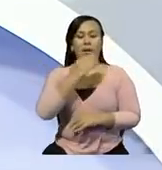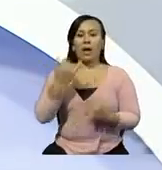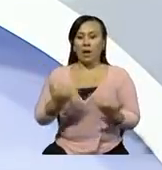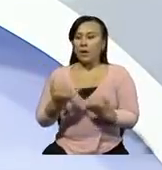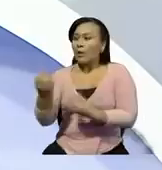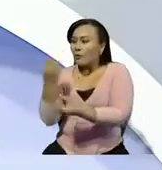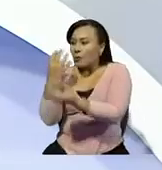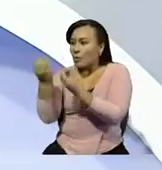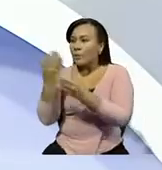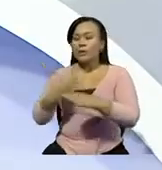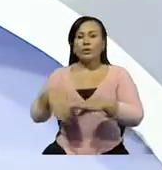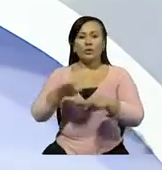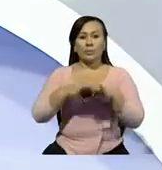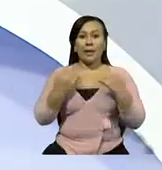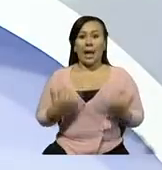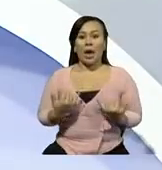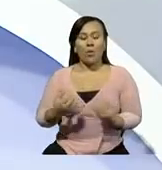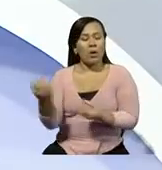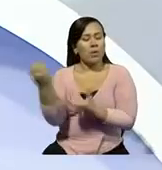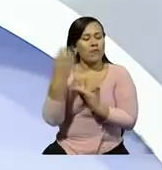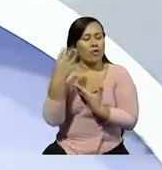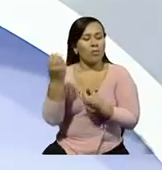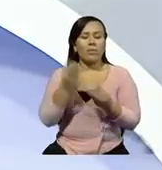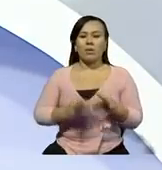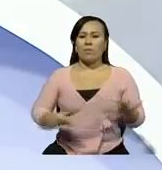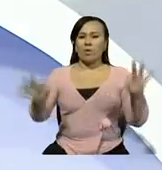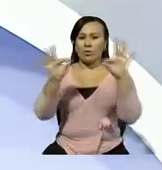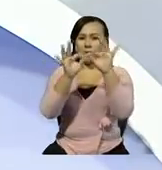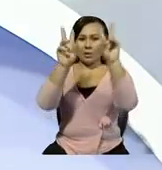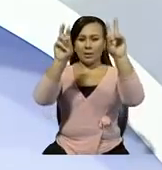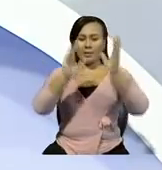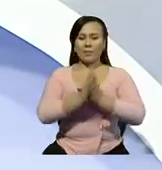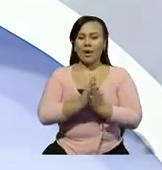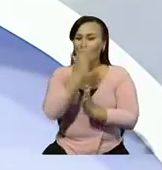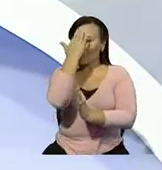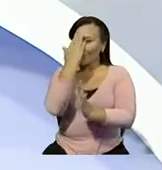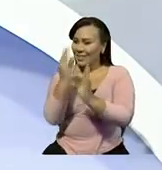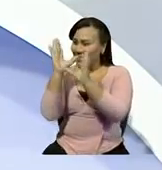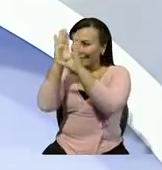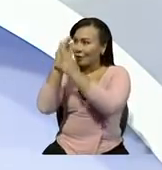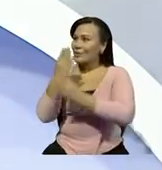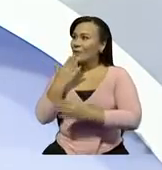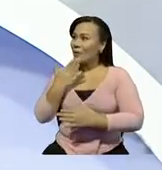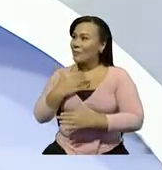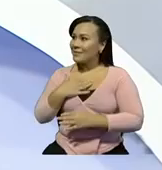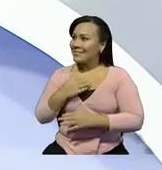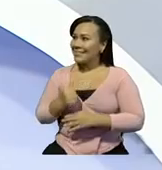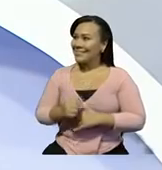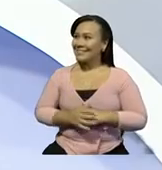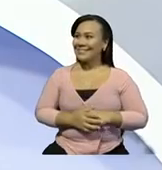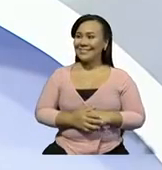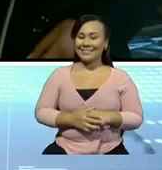tiene información actualizada sobre este tema carolina buenas noches te escuchamos